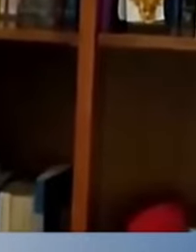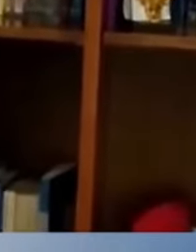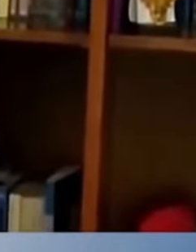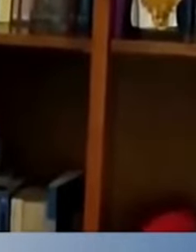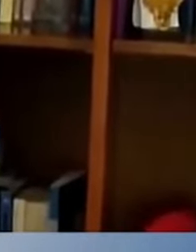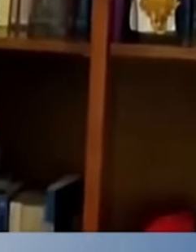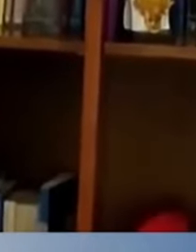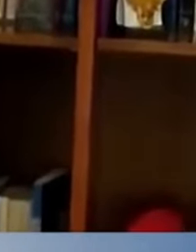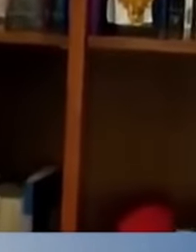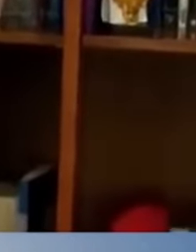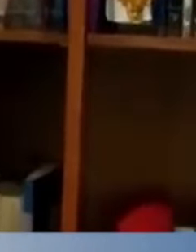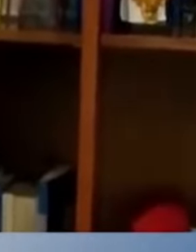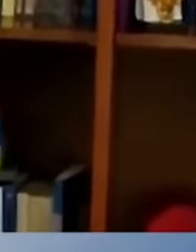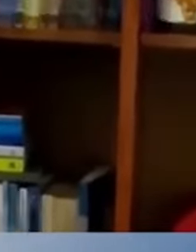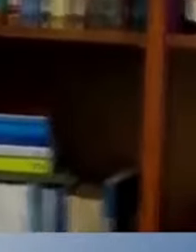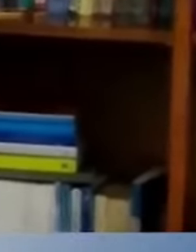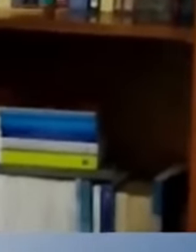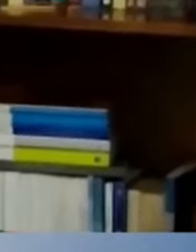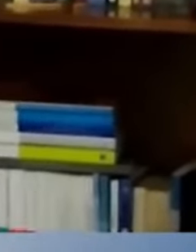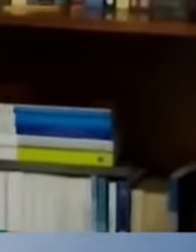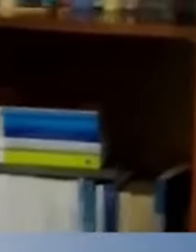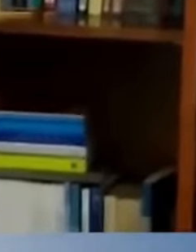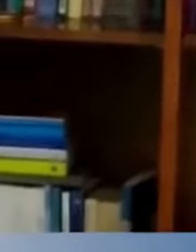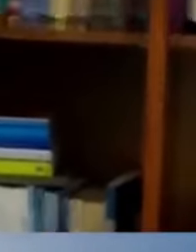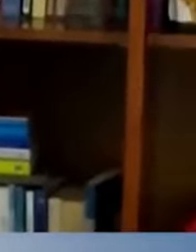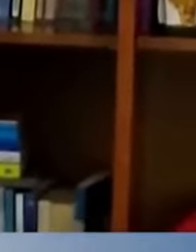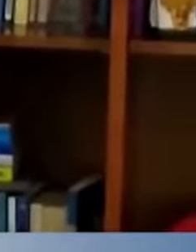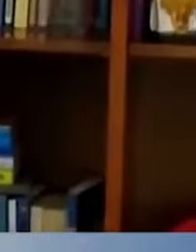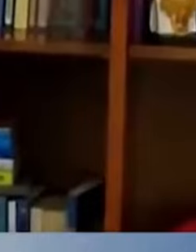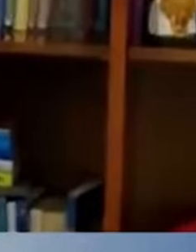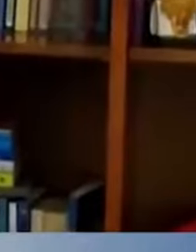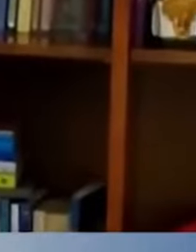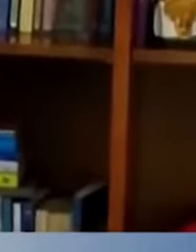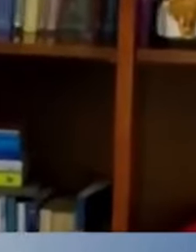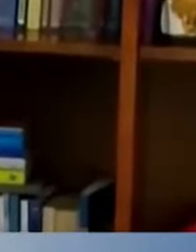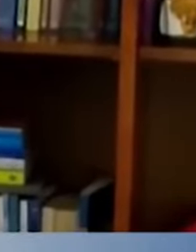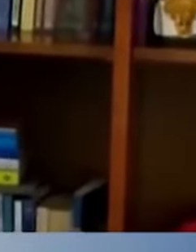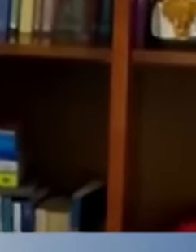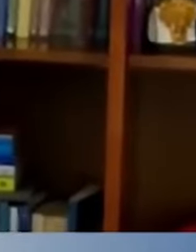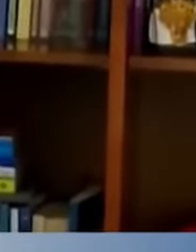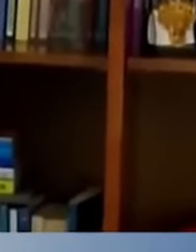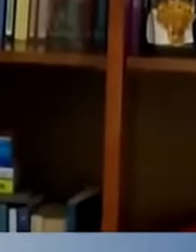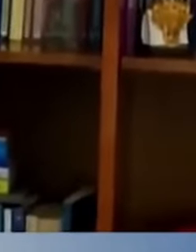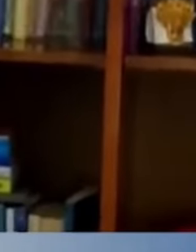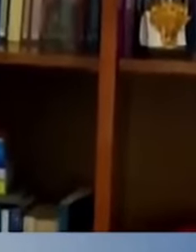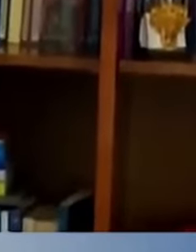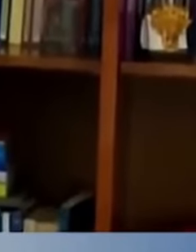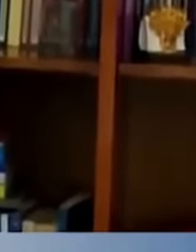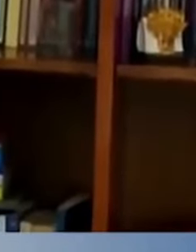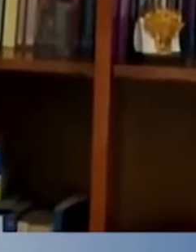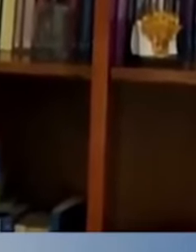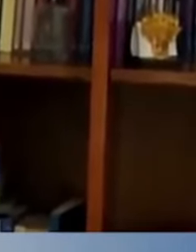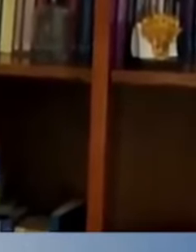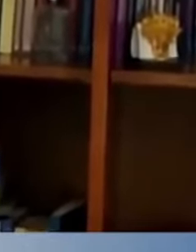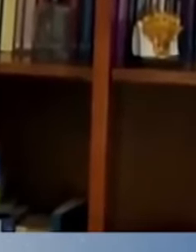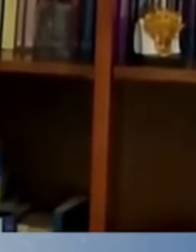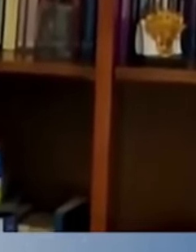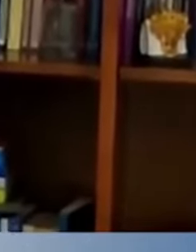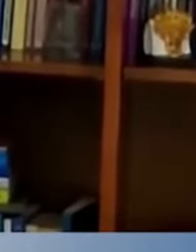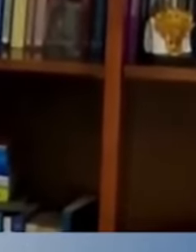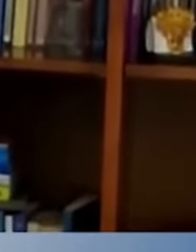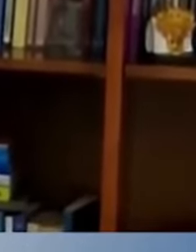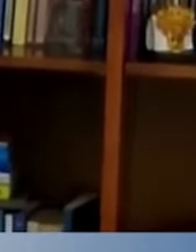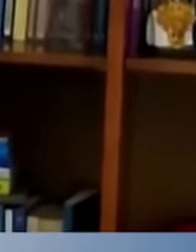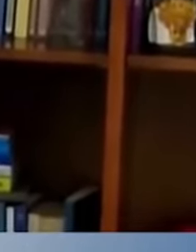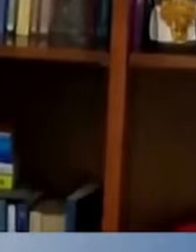según la fiscalía, concurren a la fiscalía, prestan el testimonio y a mitad del testimonio y ya entregando información, se les indica que tienen la